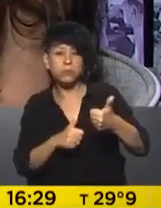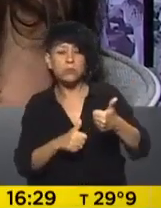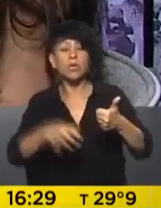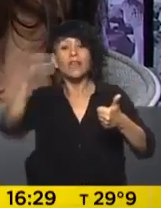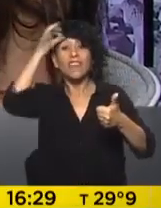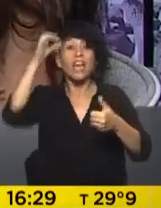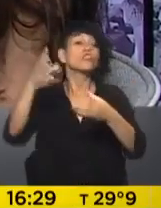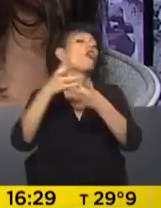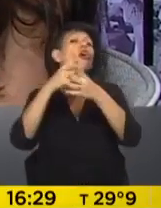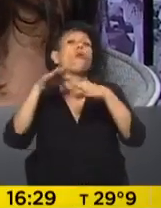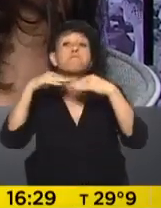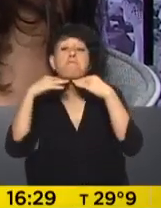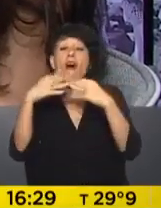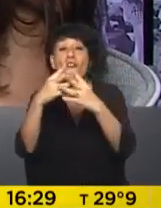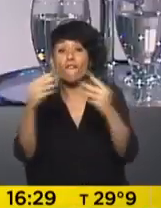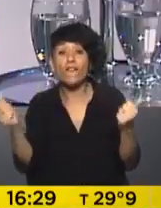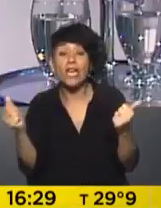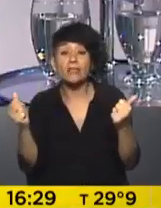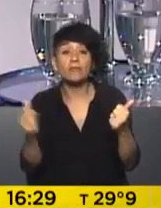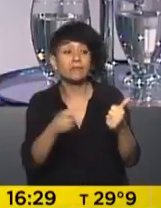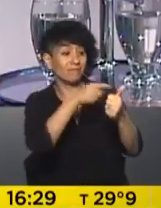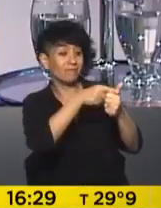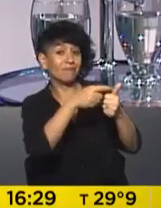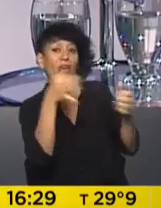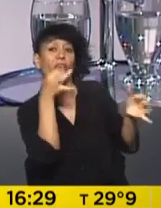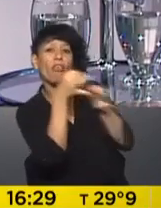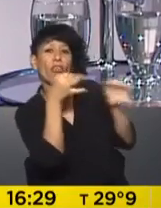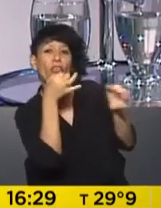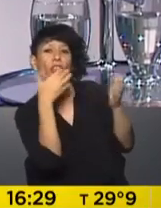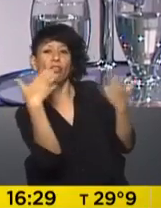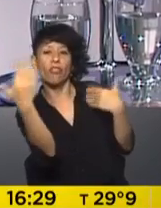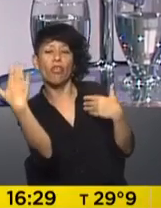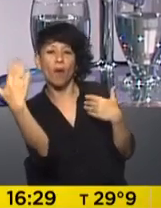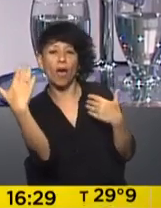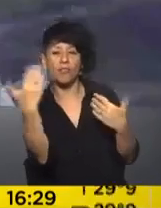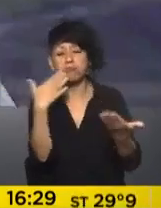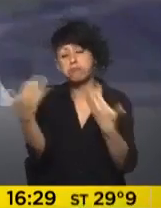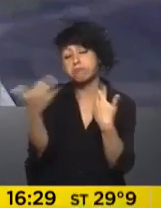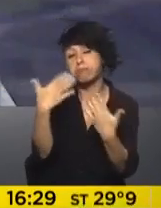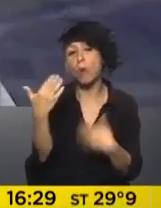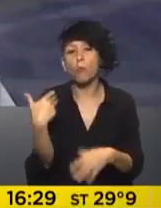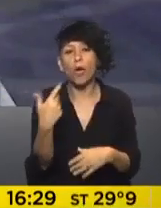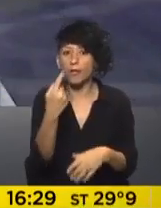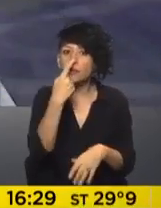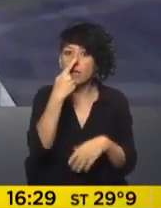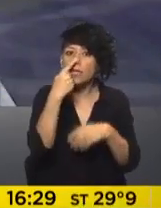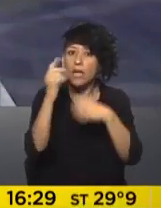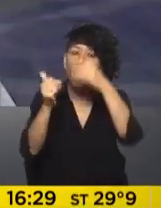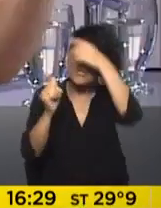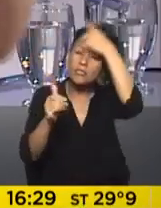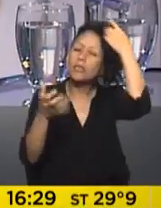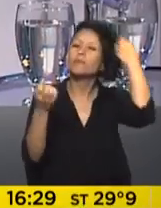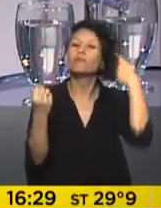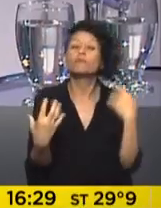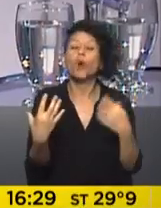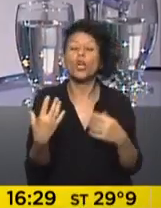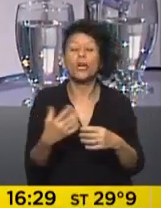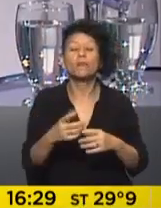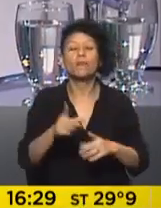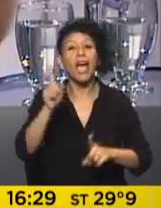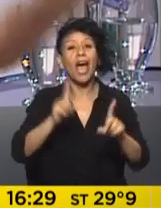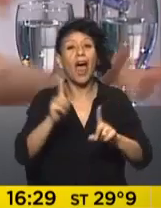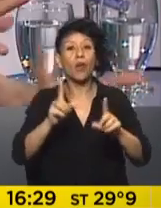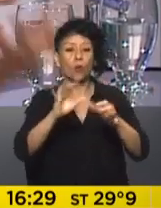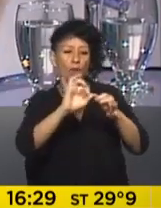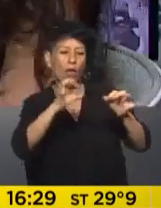vamos a reflexionar y hacerle preguntas. Es este domingo, en la charla debate. Sí. Muy interesante. Bueno. Porque además hay monólogos en Brasil, en